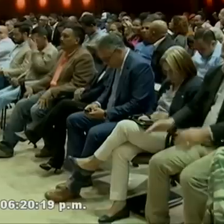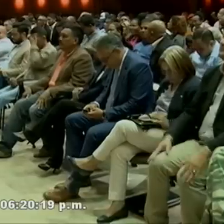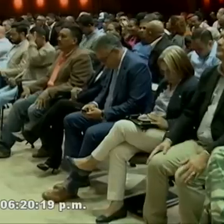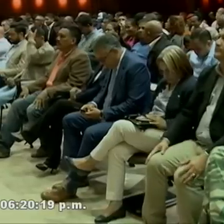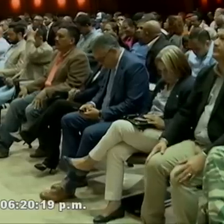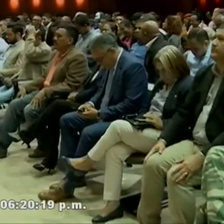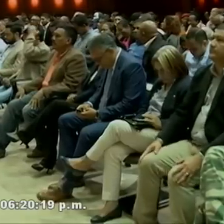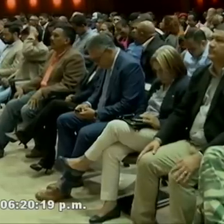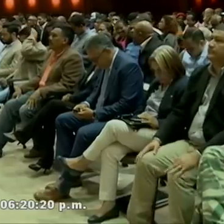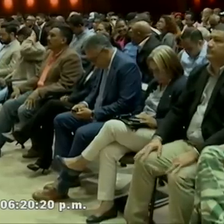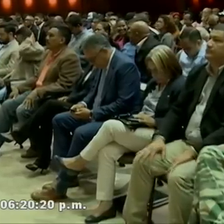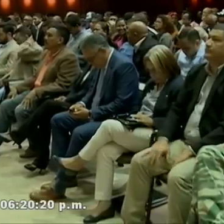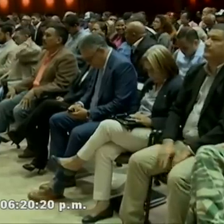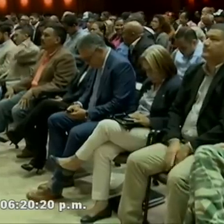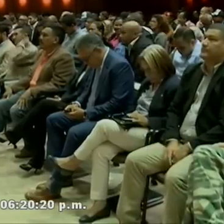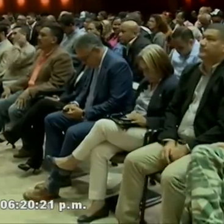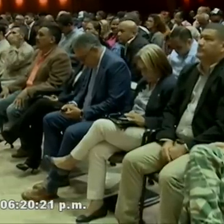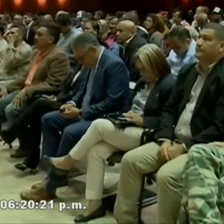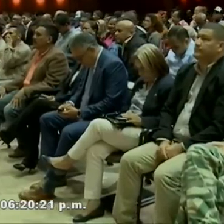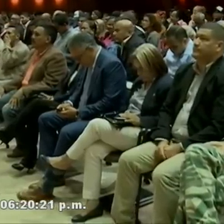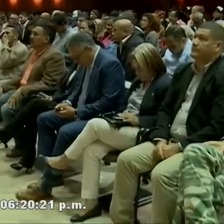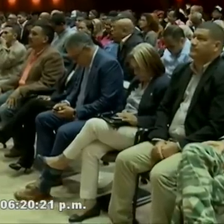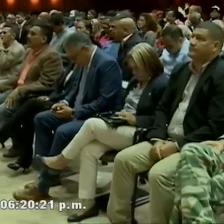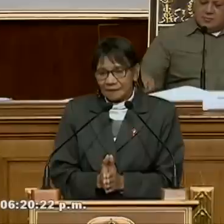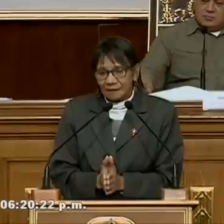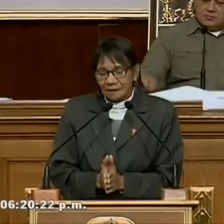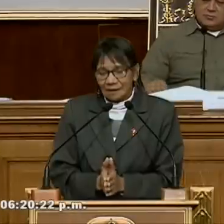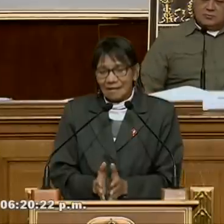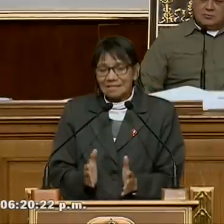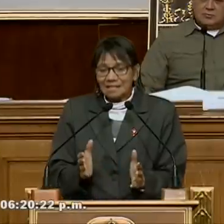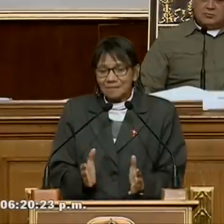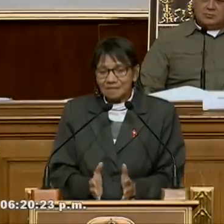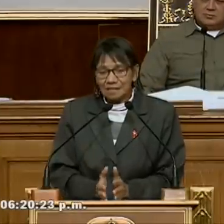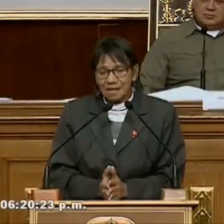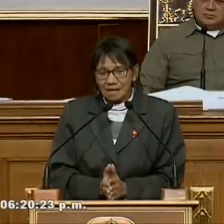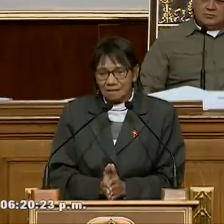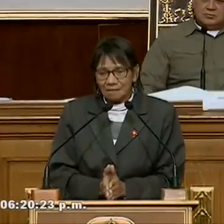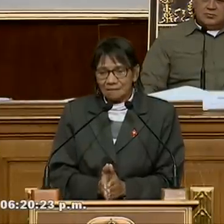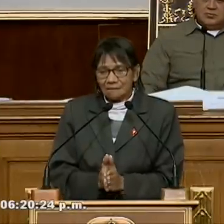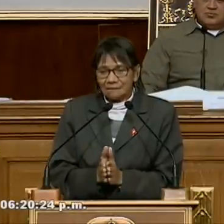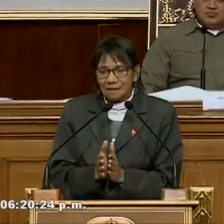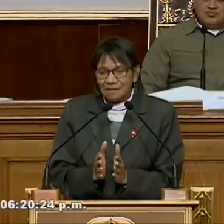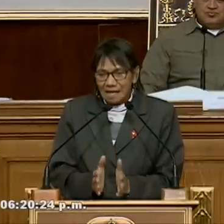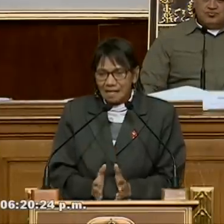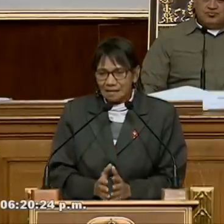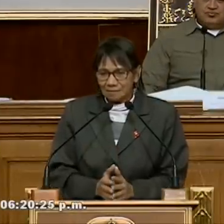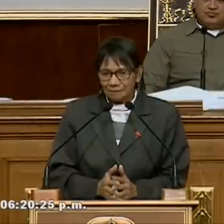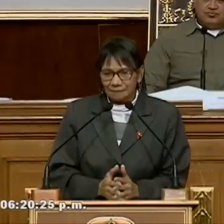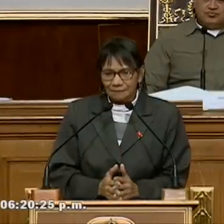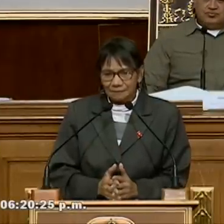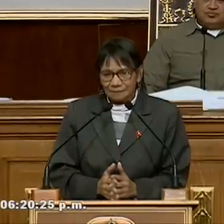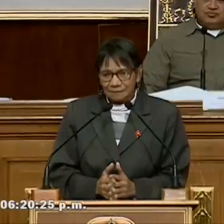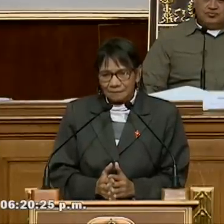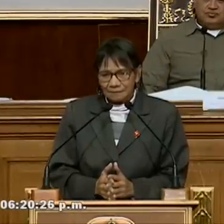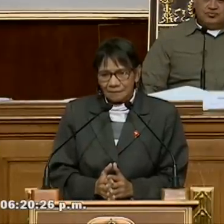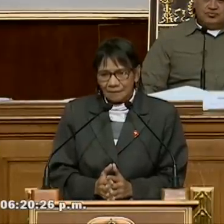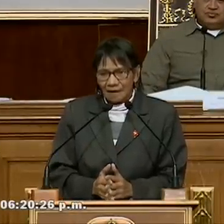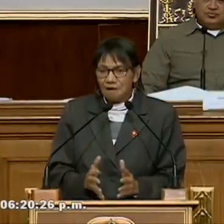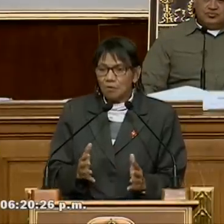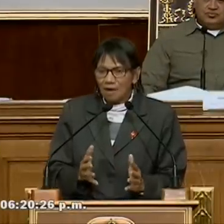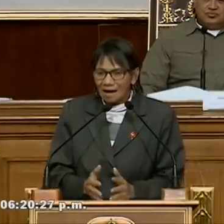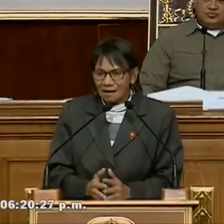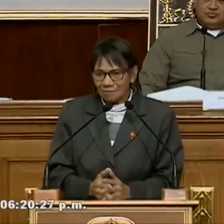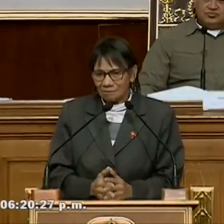De tal manera, compatriota, que el ataque, esa arremetida criminal